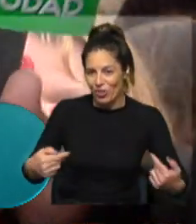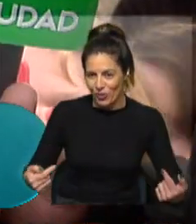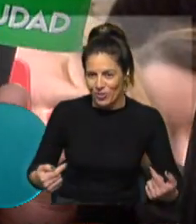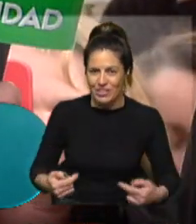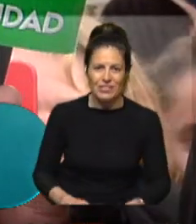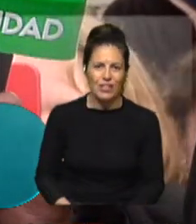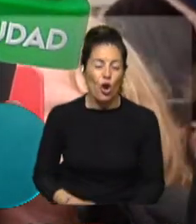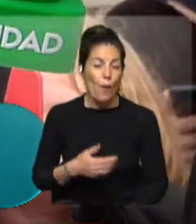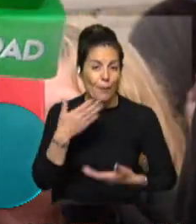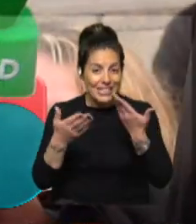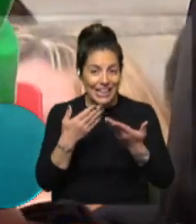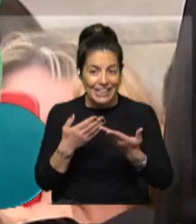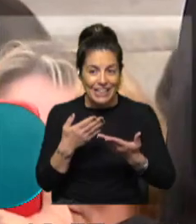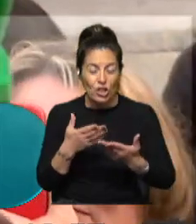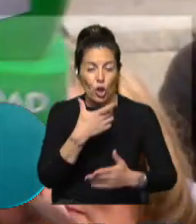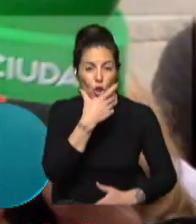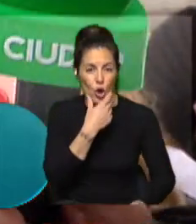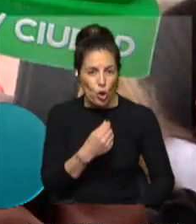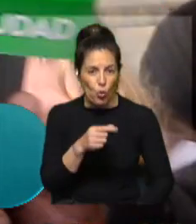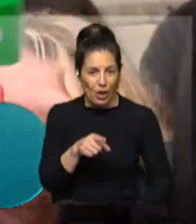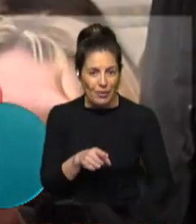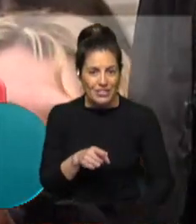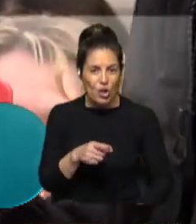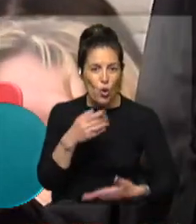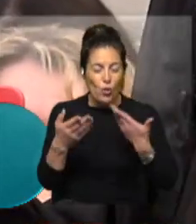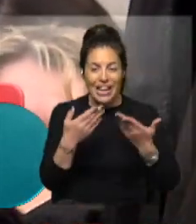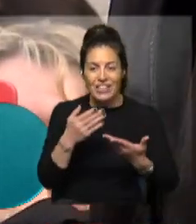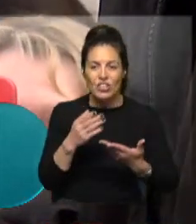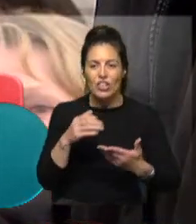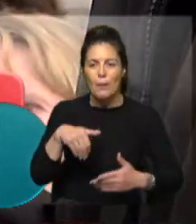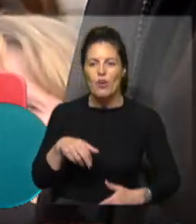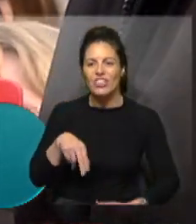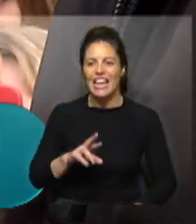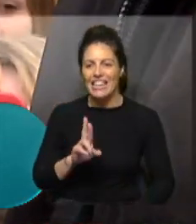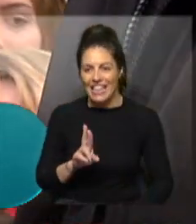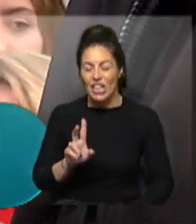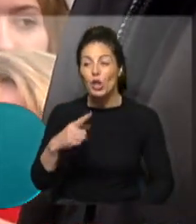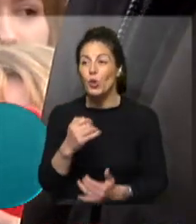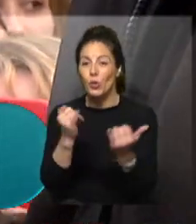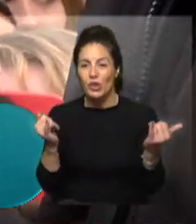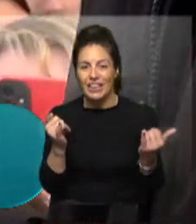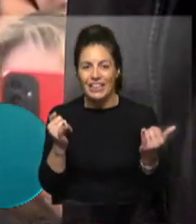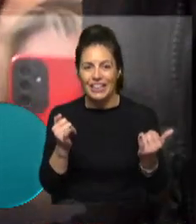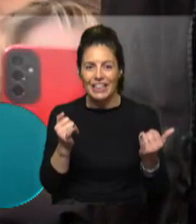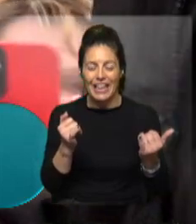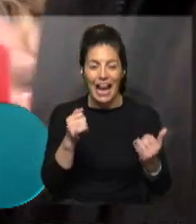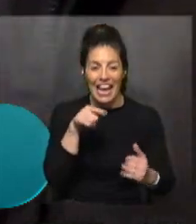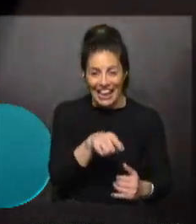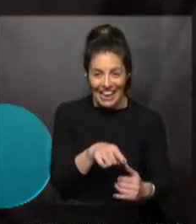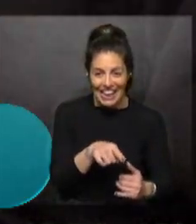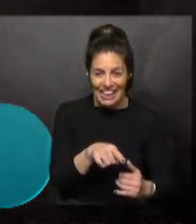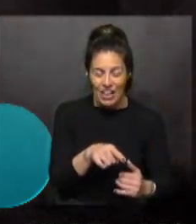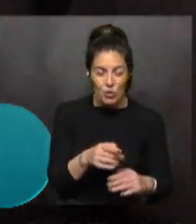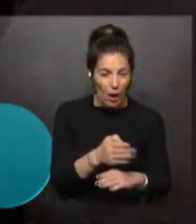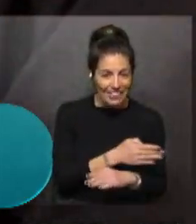ibas a cantar todos los jueves al karaoke el tema Ricardo Montaner y un día, bueno, Ricky Martin fue tu telonero en Marruecos, ¿no? Como que nada que ver, pero hermoso,